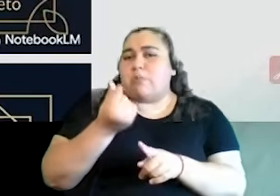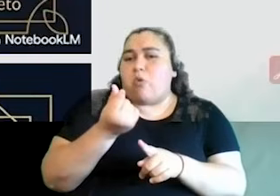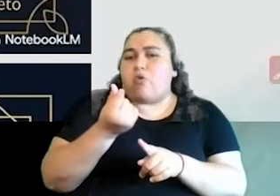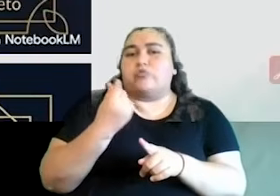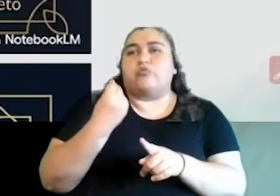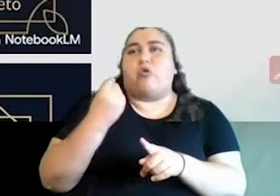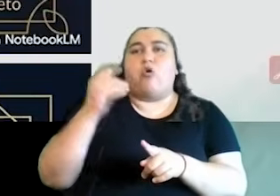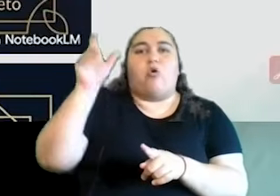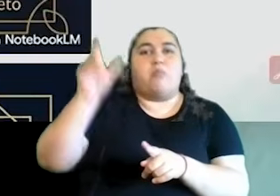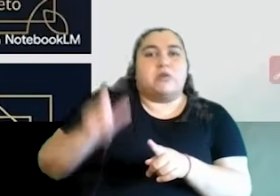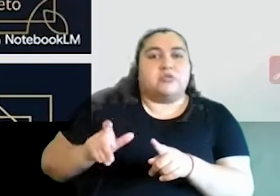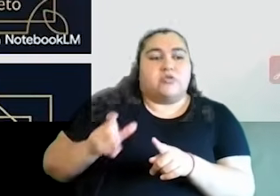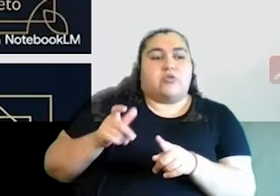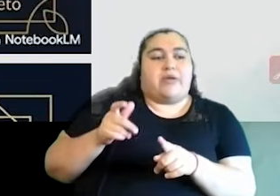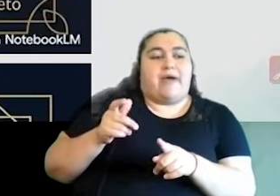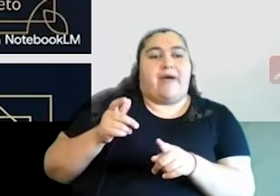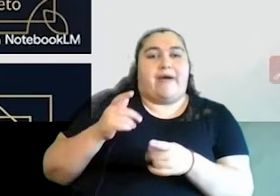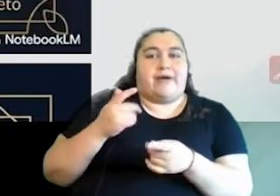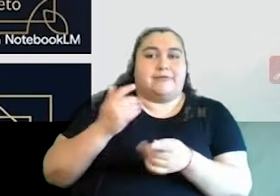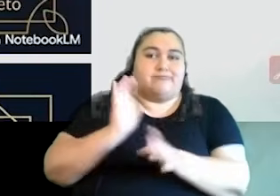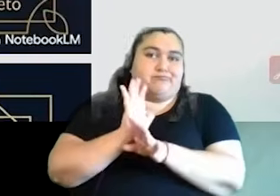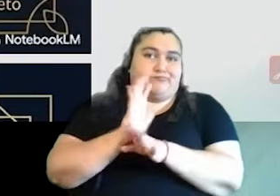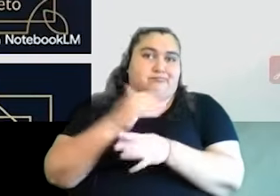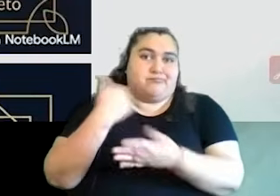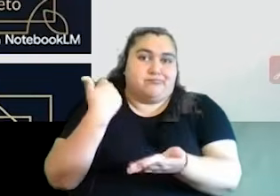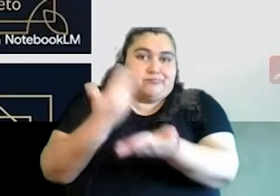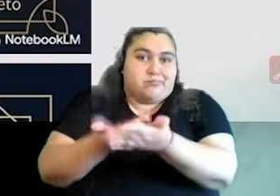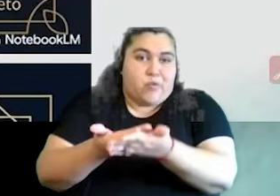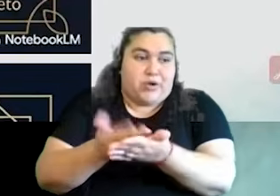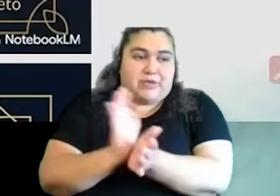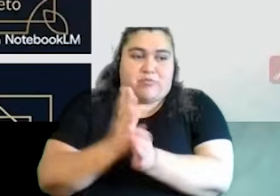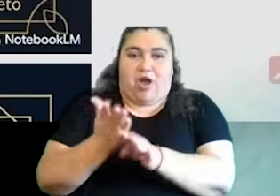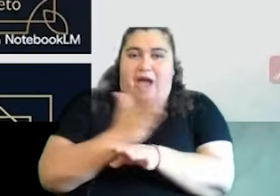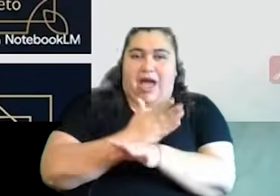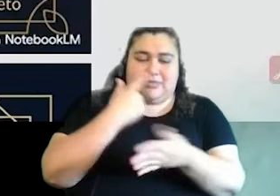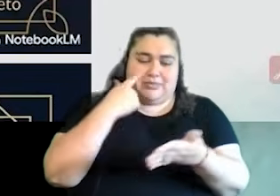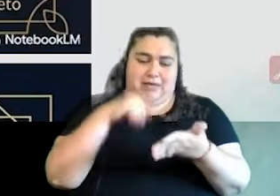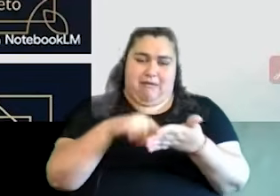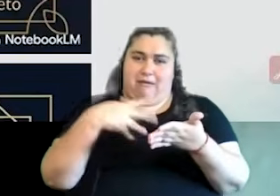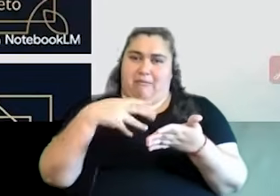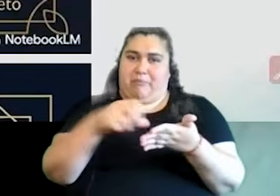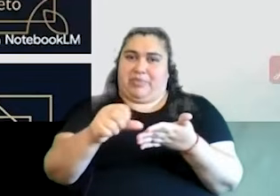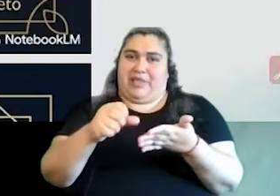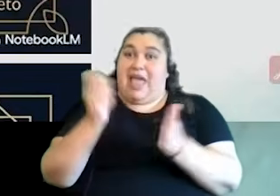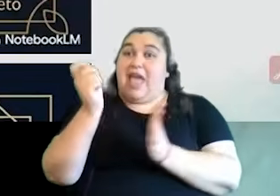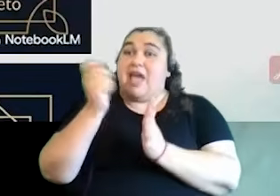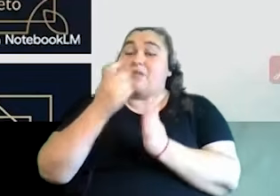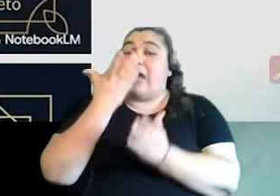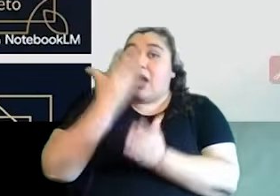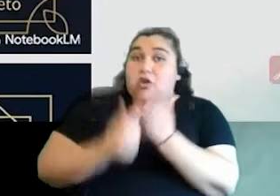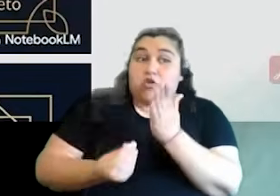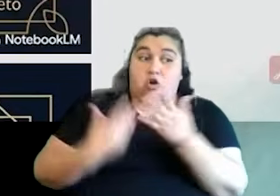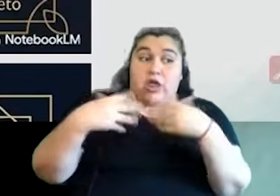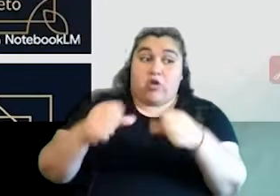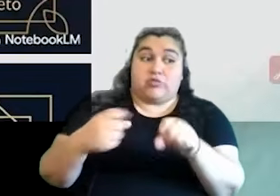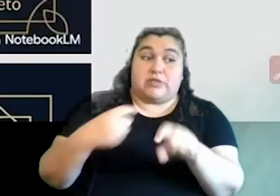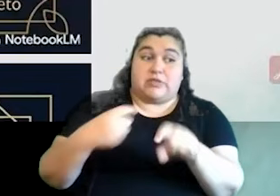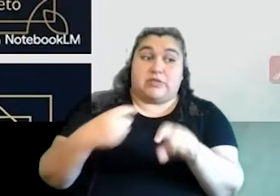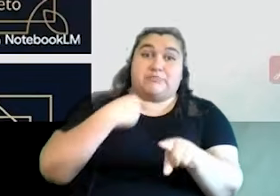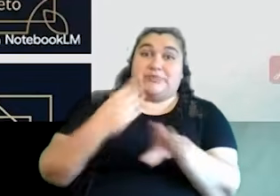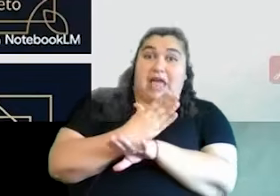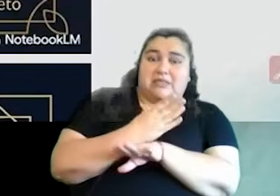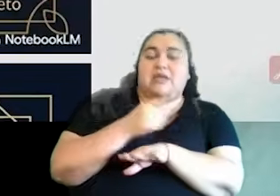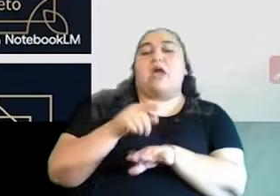rectifica antes de la impugnación, y como impugnación consideramos la resolución de la determinación de oficio,